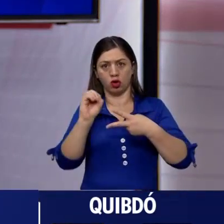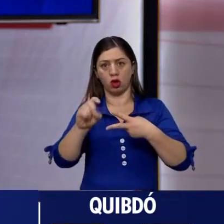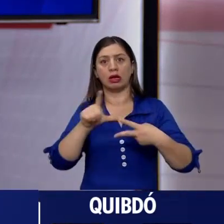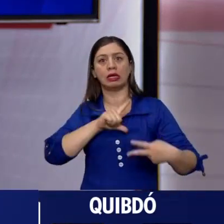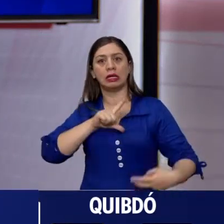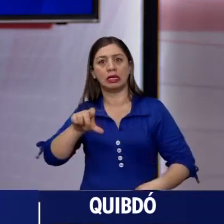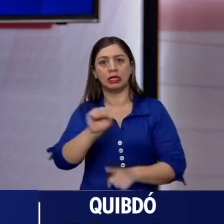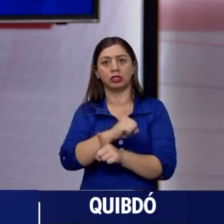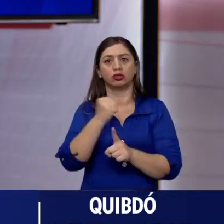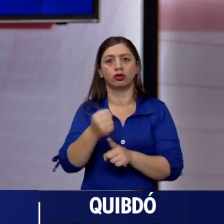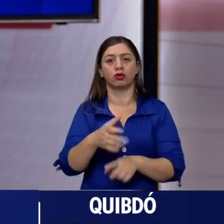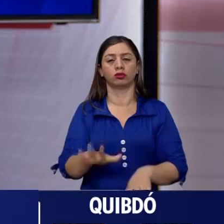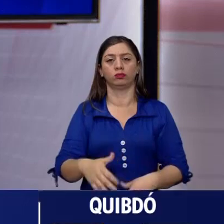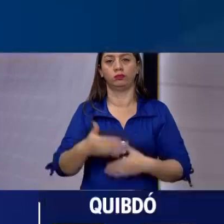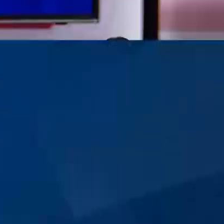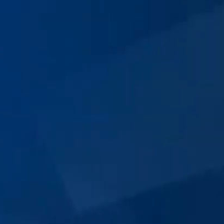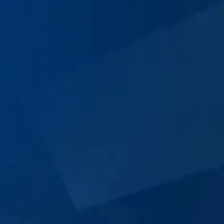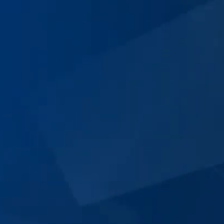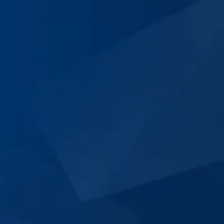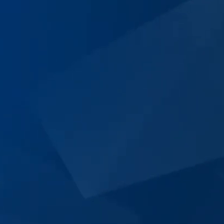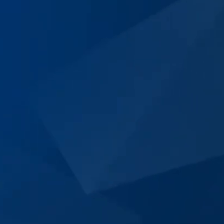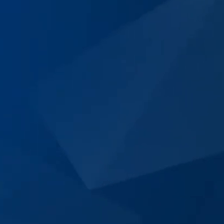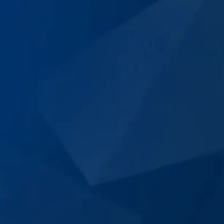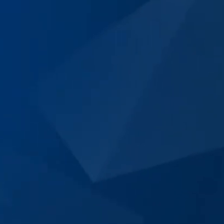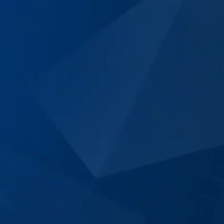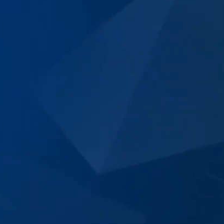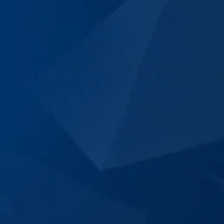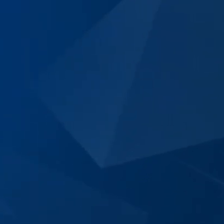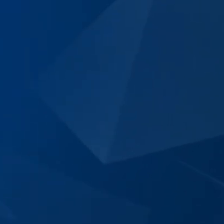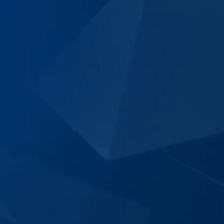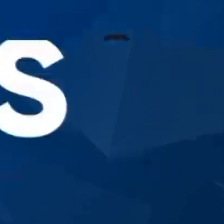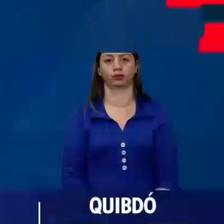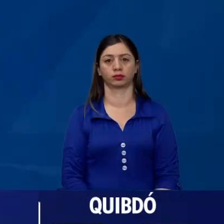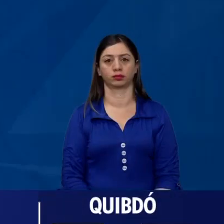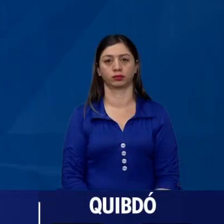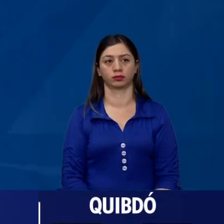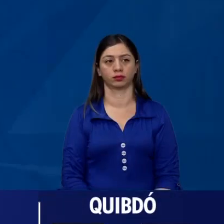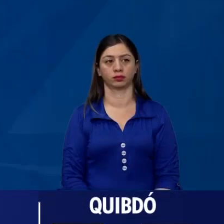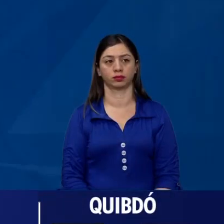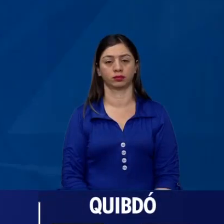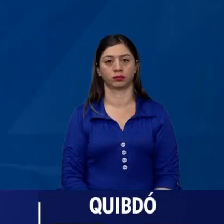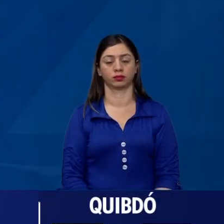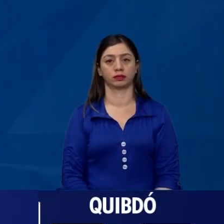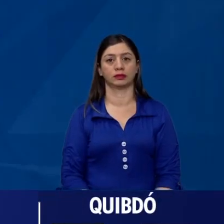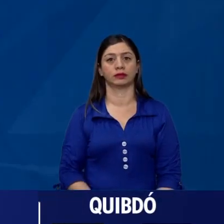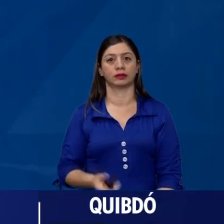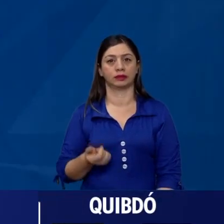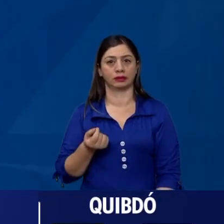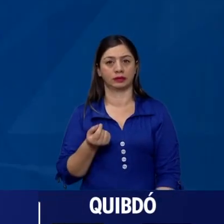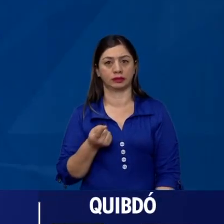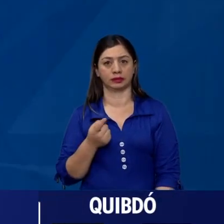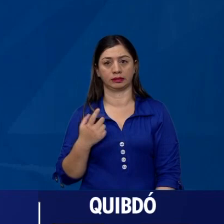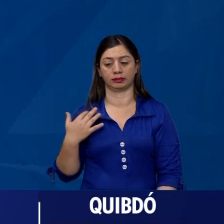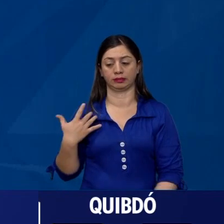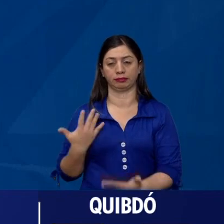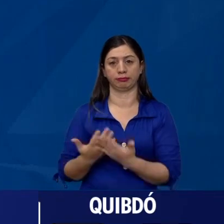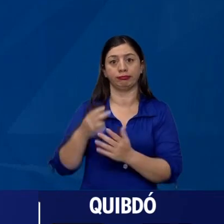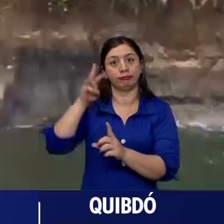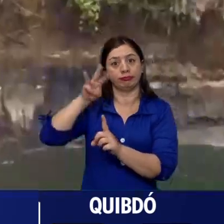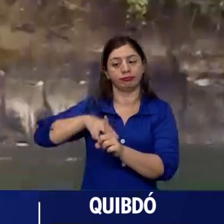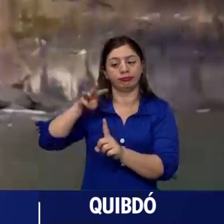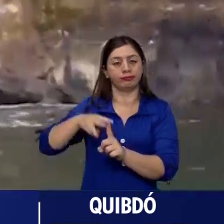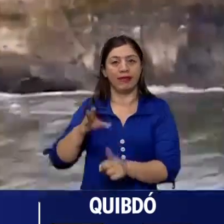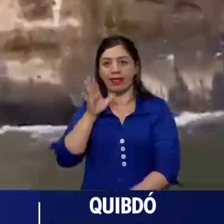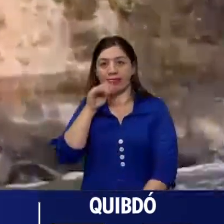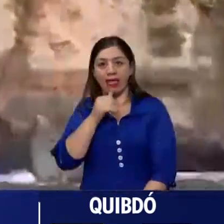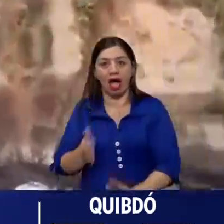líderes sociales secuestrados el pasado 28 de noviembre en esta zona del Pacífico colombiano. Cerca de cumplirse 3 meses sin pruebas